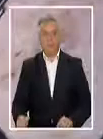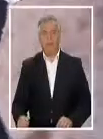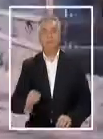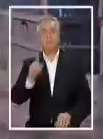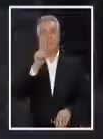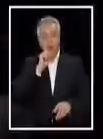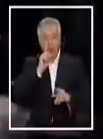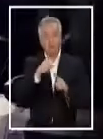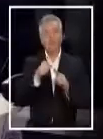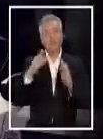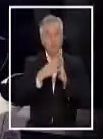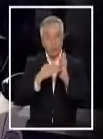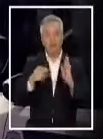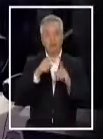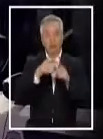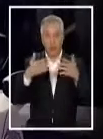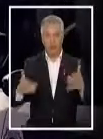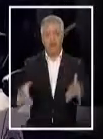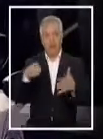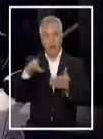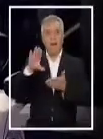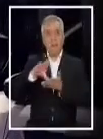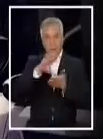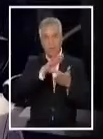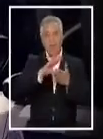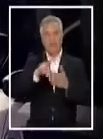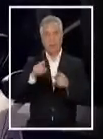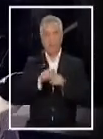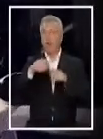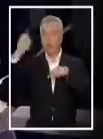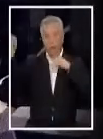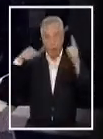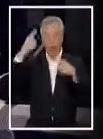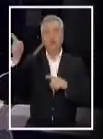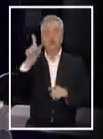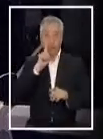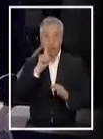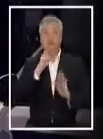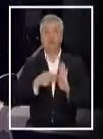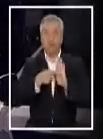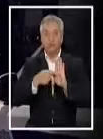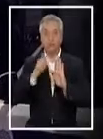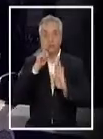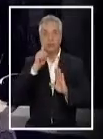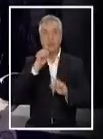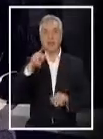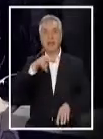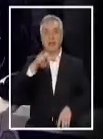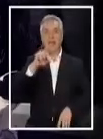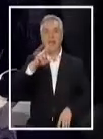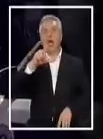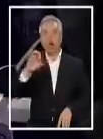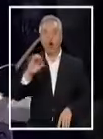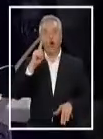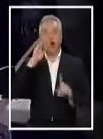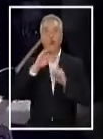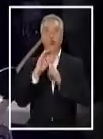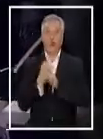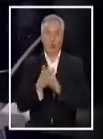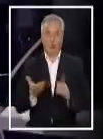Hay una imitación o una importación desde países extranjeros donde también existe la narcocultura y también se